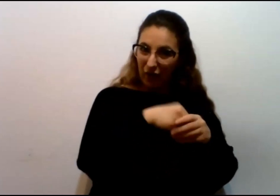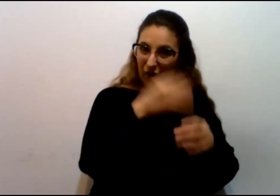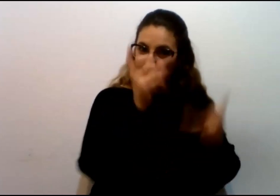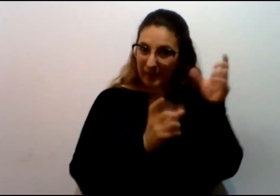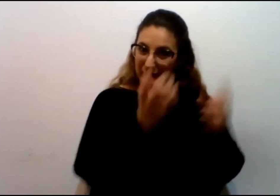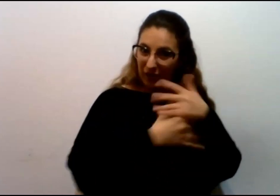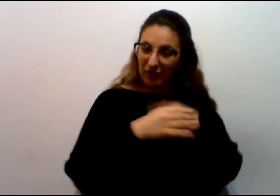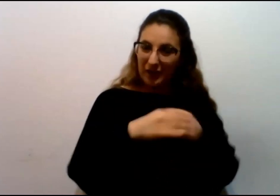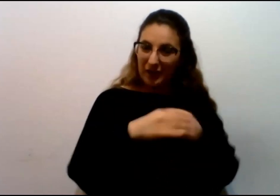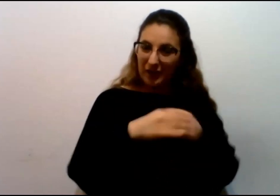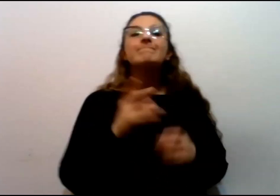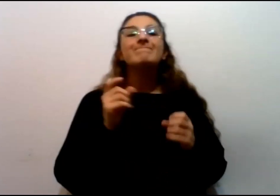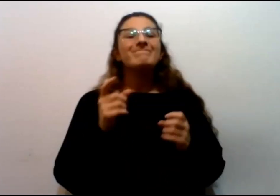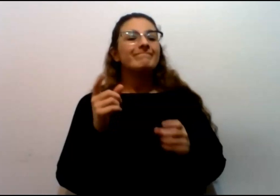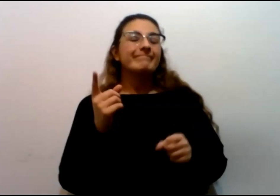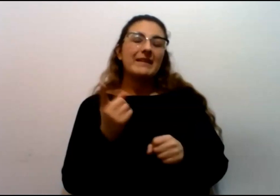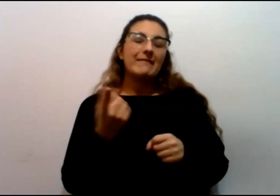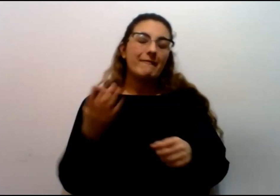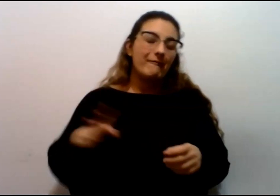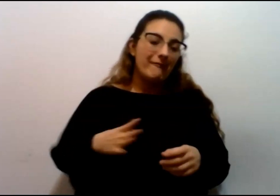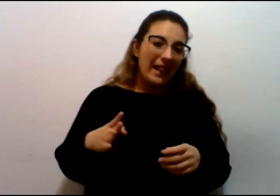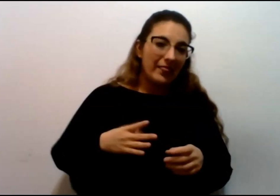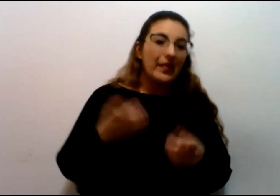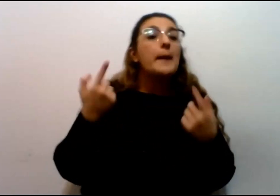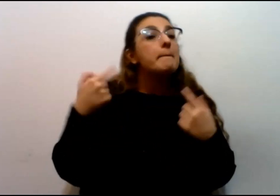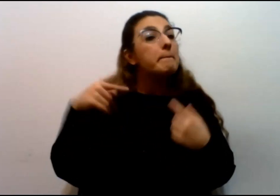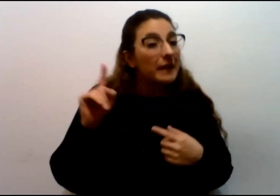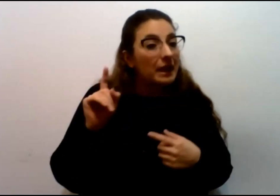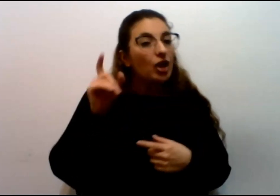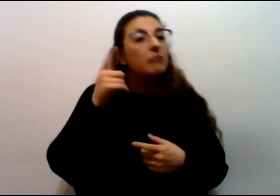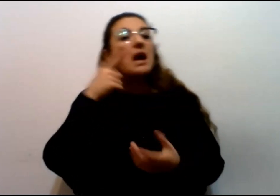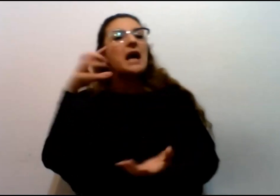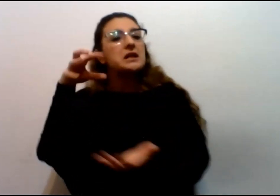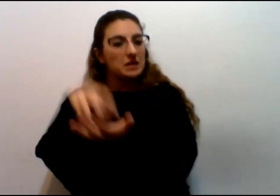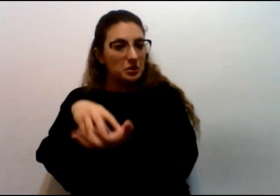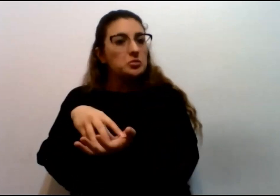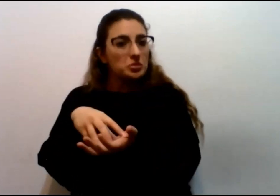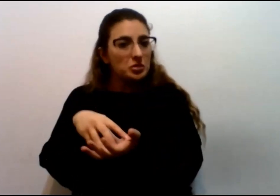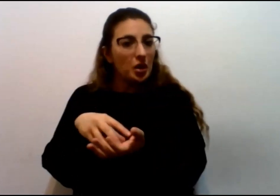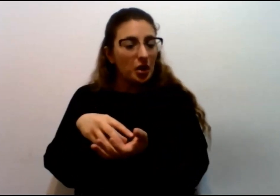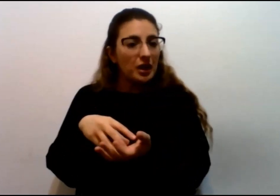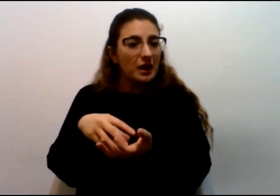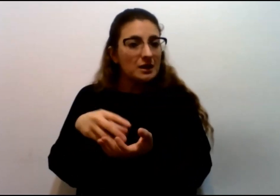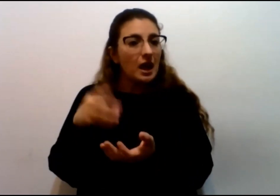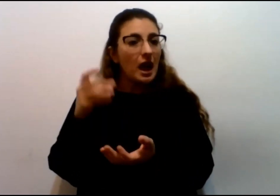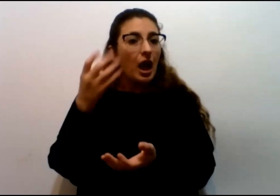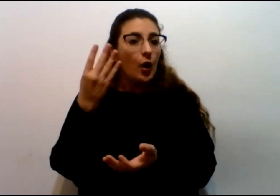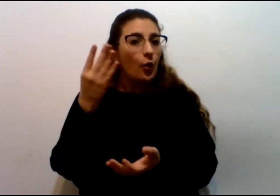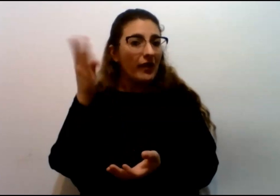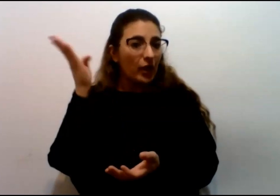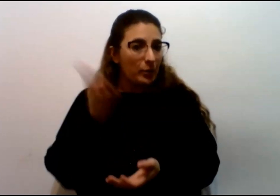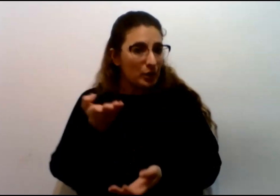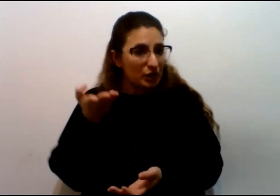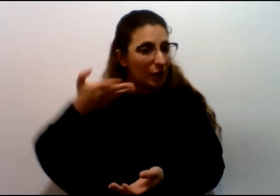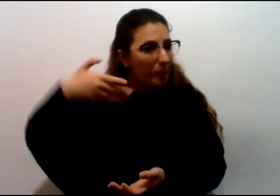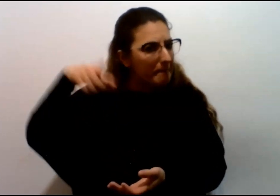Porcentajes Bastante altos En distintas Instituciones Que superan El 4% Tal vez